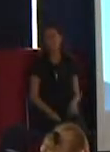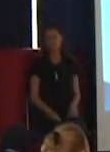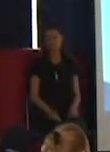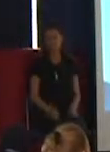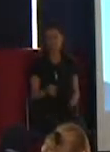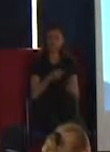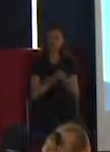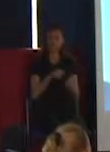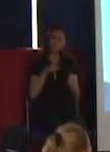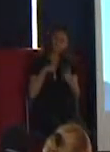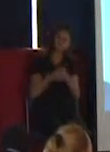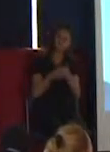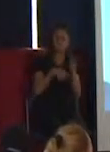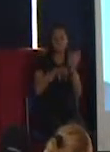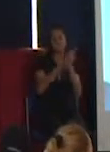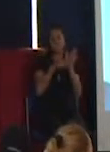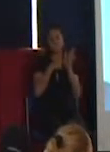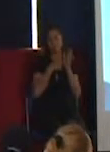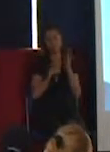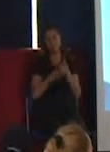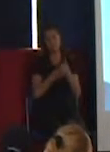que se quiere procurar con esta ley.